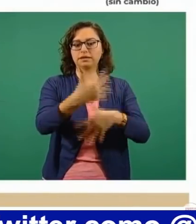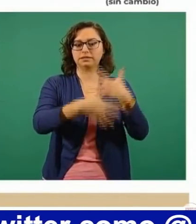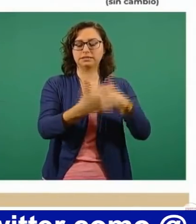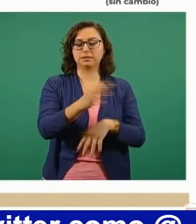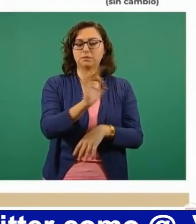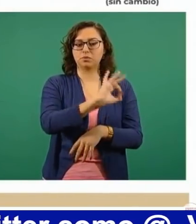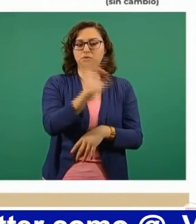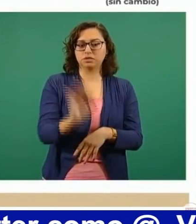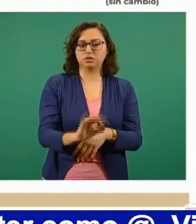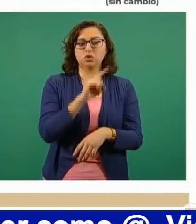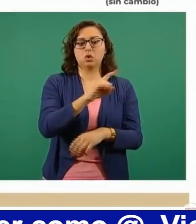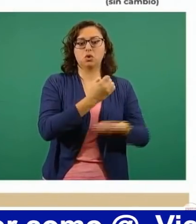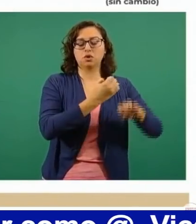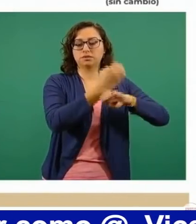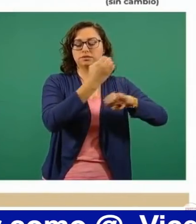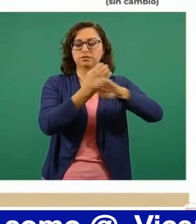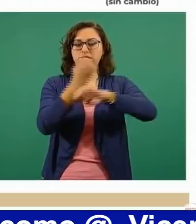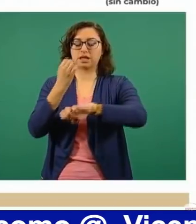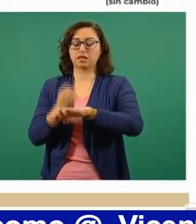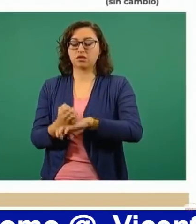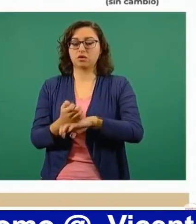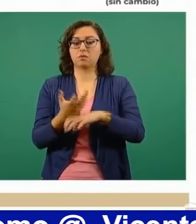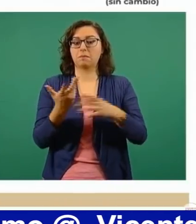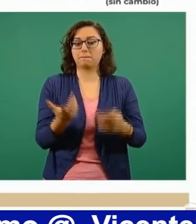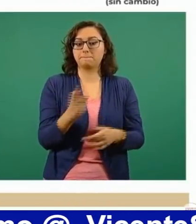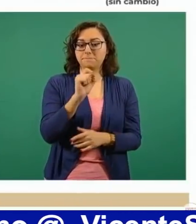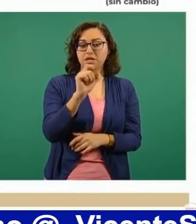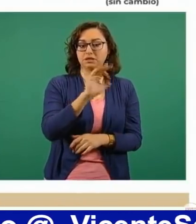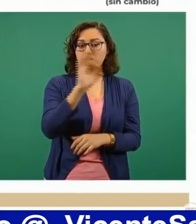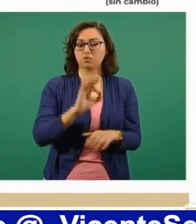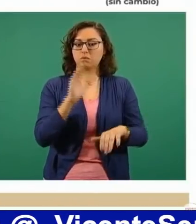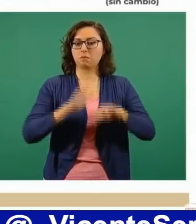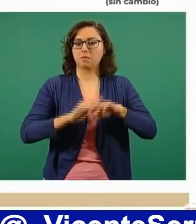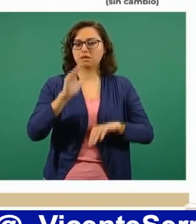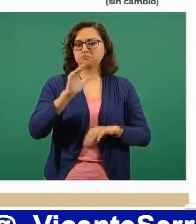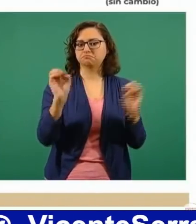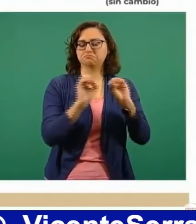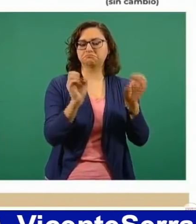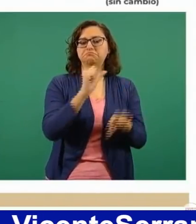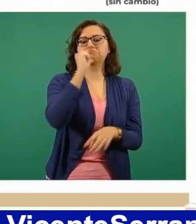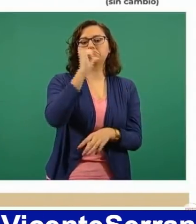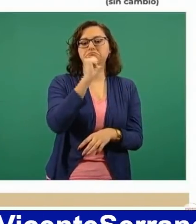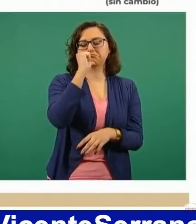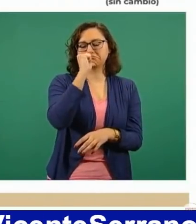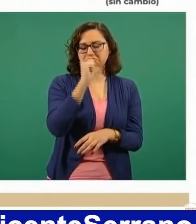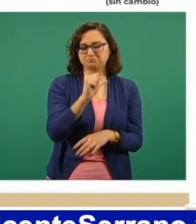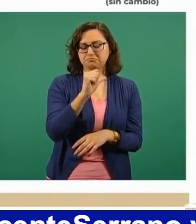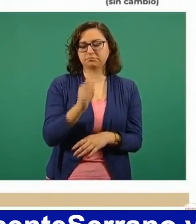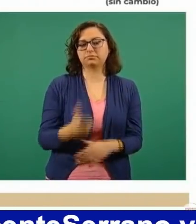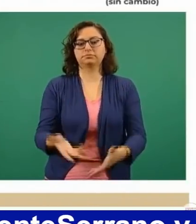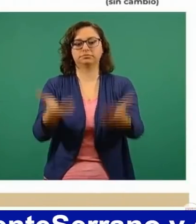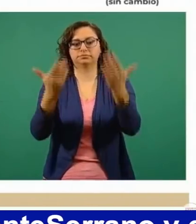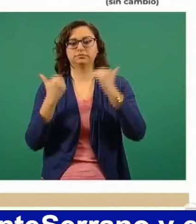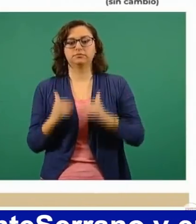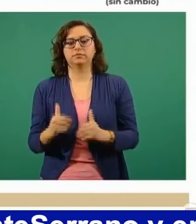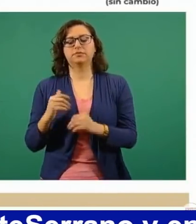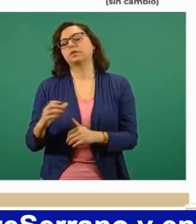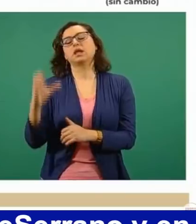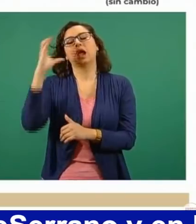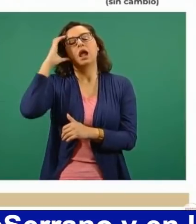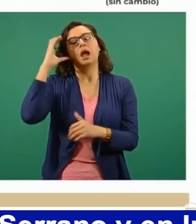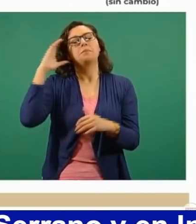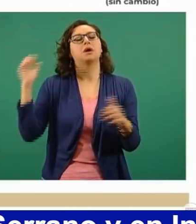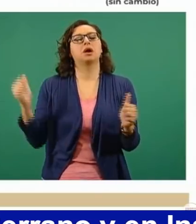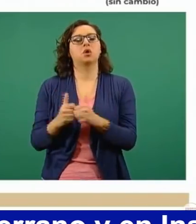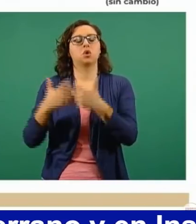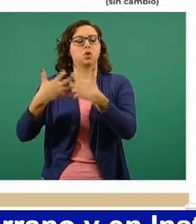ninguna entidad federativa tiene ocupaciones superiores a 20%. En la siguiente lo que vemos es que tenemos las camas con